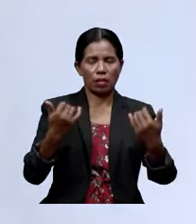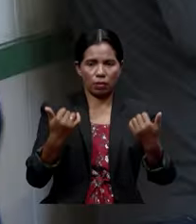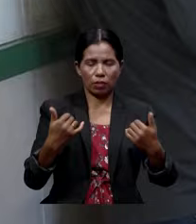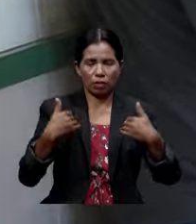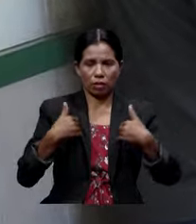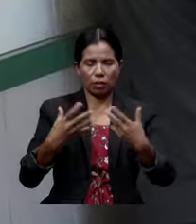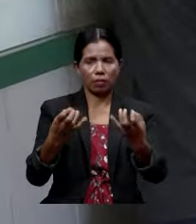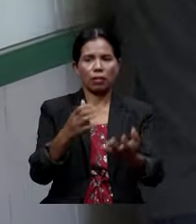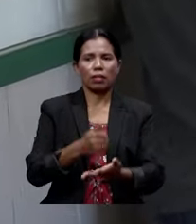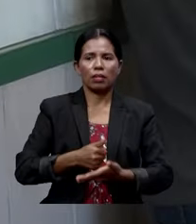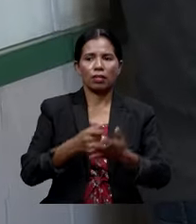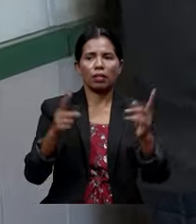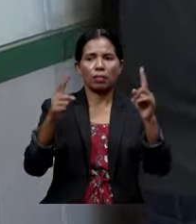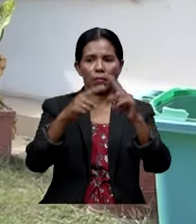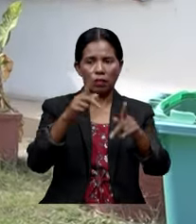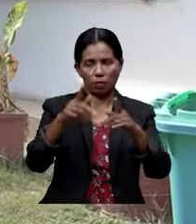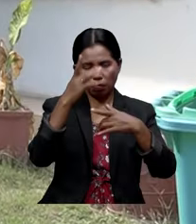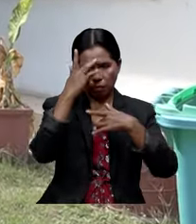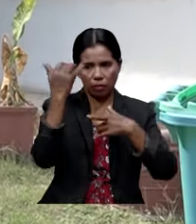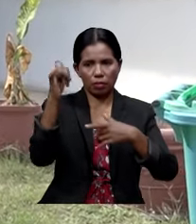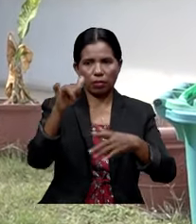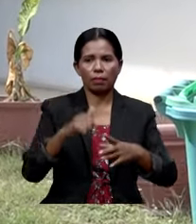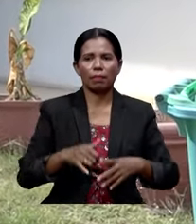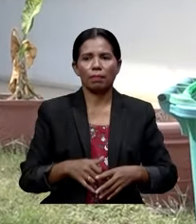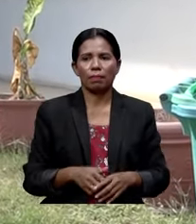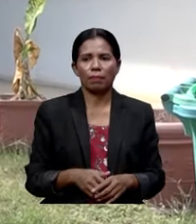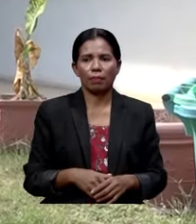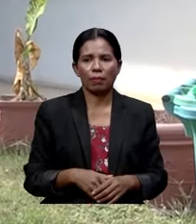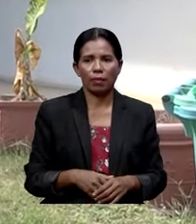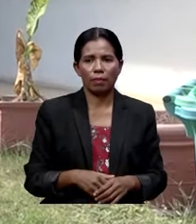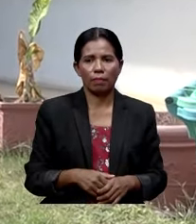suficiente uripasa ba paciente sira. Santina de Jesus, Tito Silva, GMN.